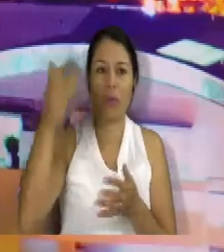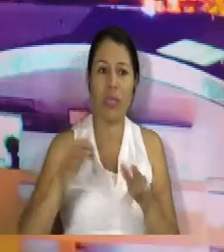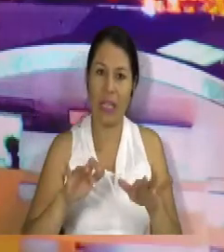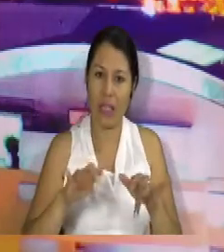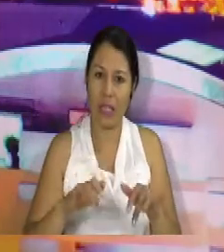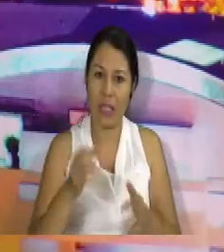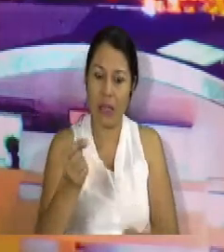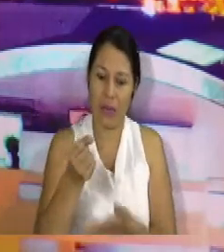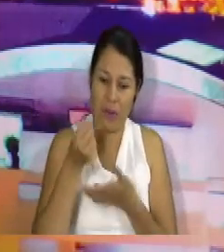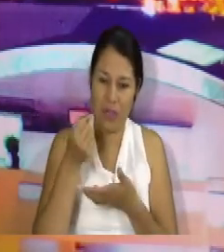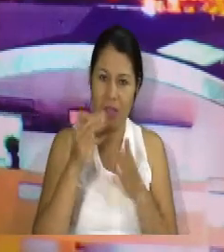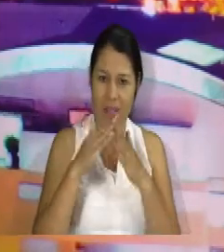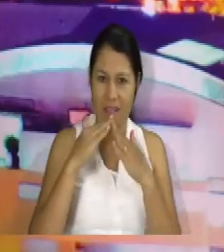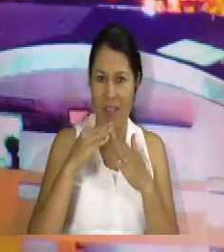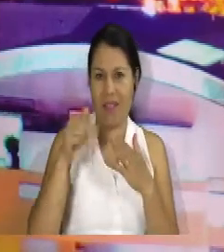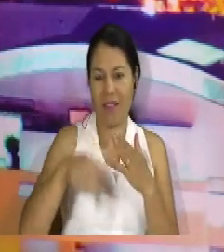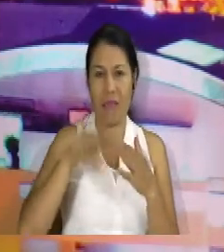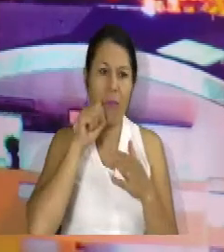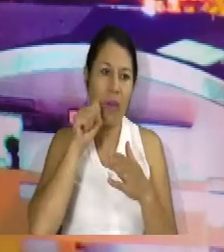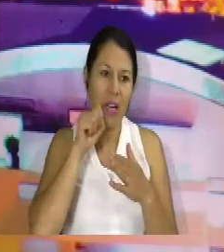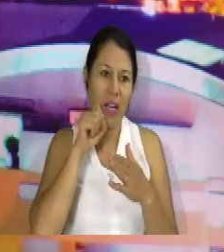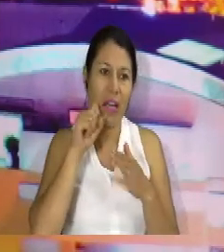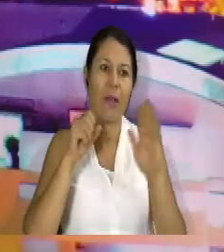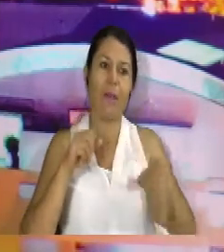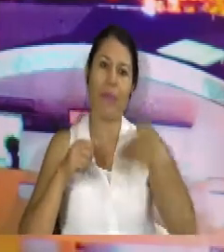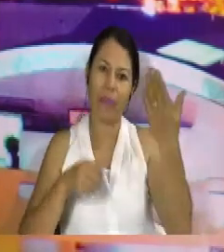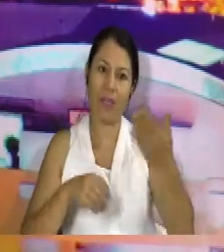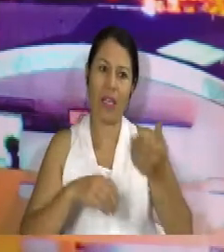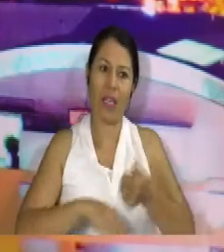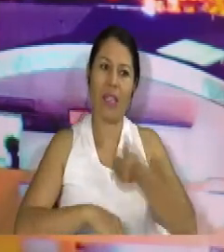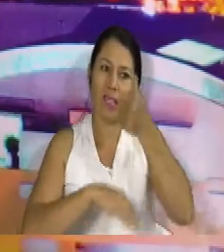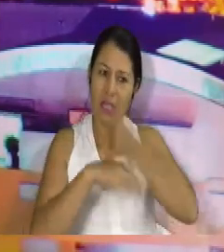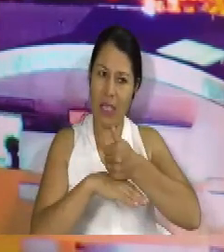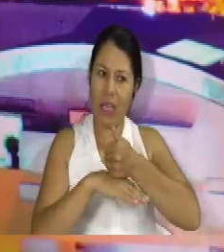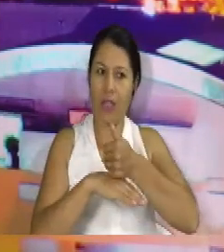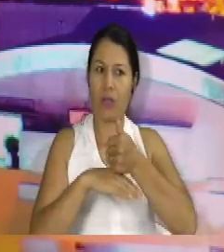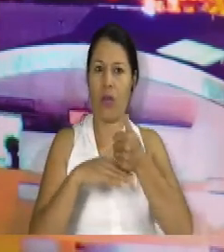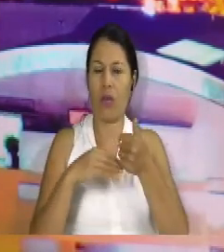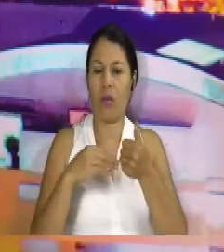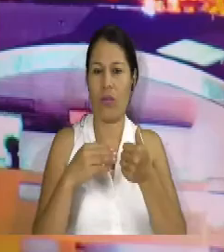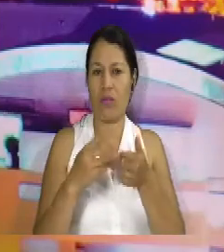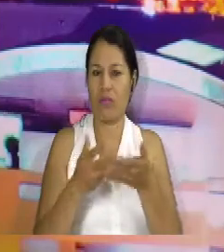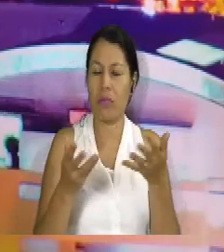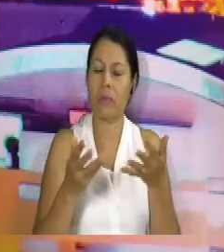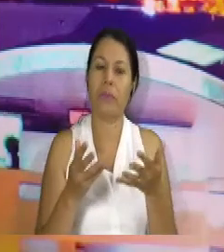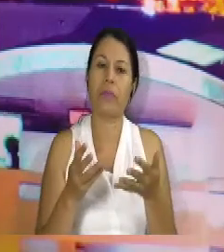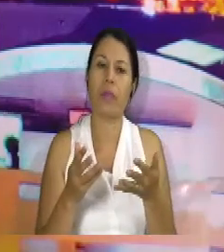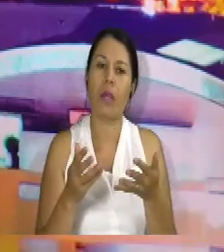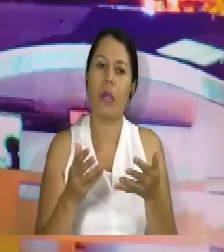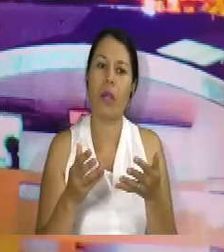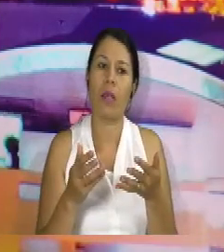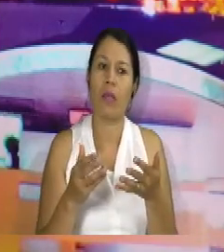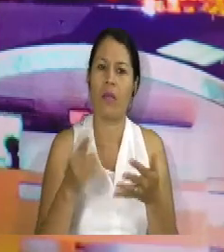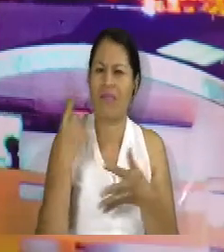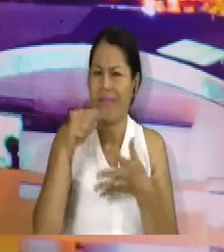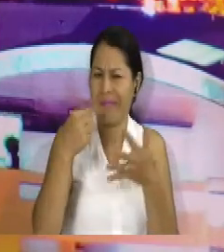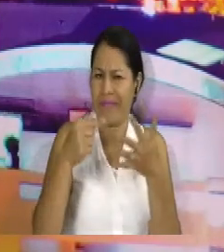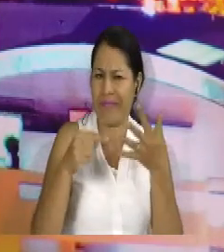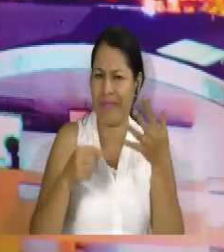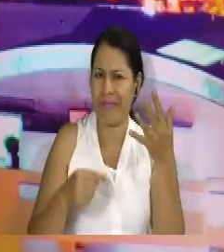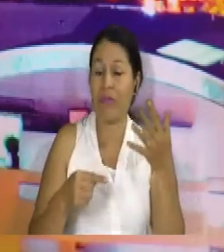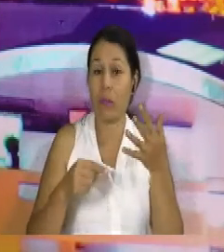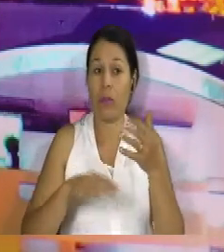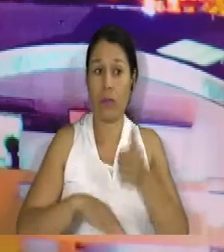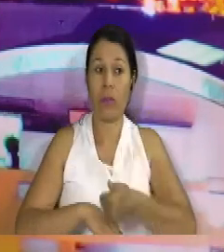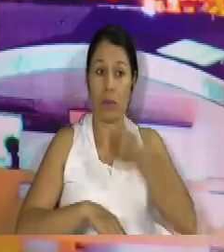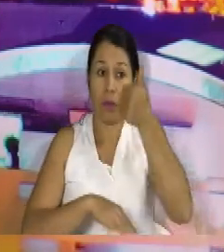Barrancabermeja, como director de valorización, que entre otras cosas, ahorita comentábamos, sí, de que en esa época pues me fue muy bien siendo director de